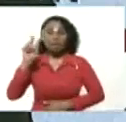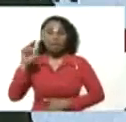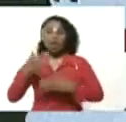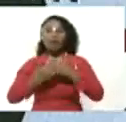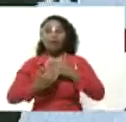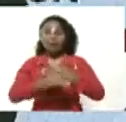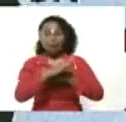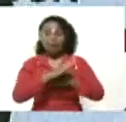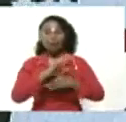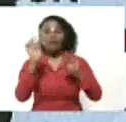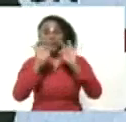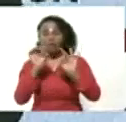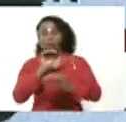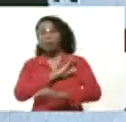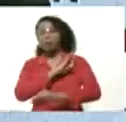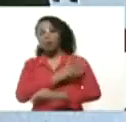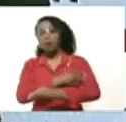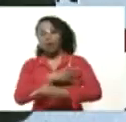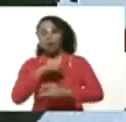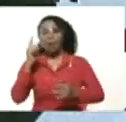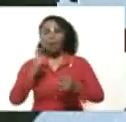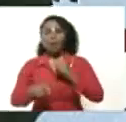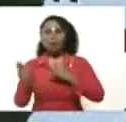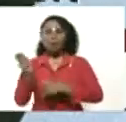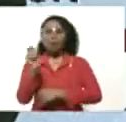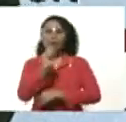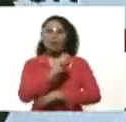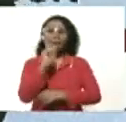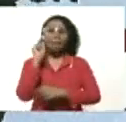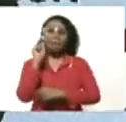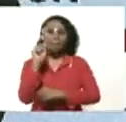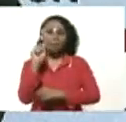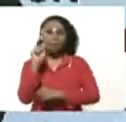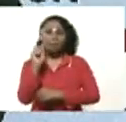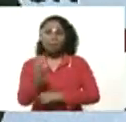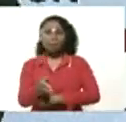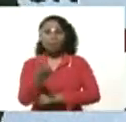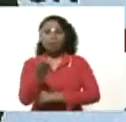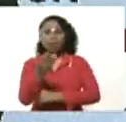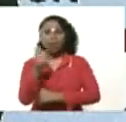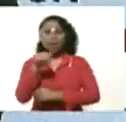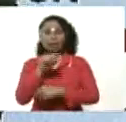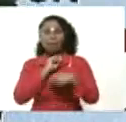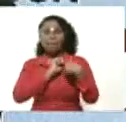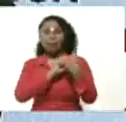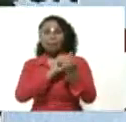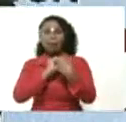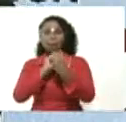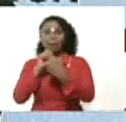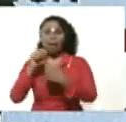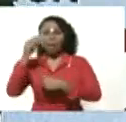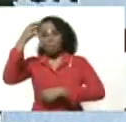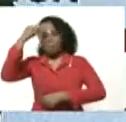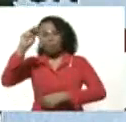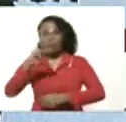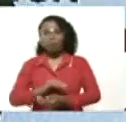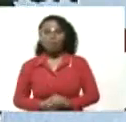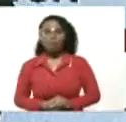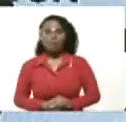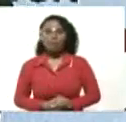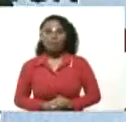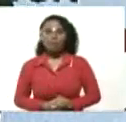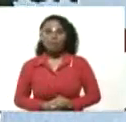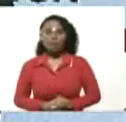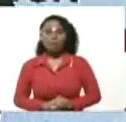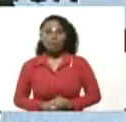manera poderosa en los últimos meses y creo que ha tenido un punto de inflexión con este diálogo en México.